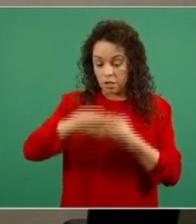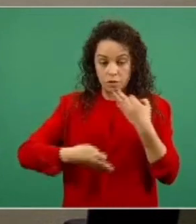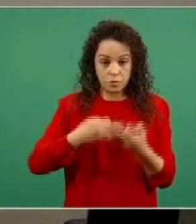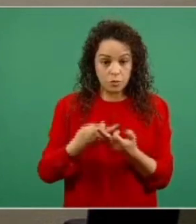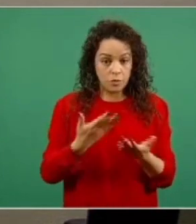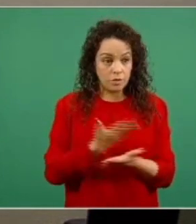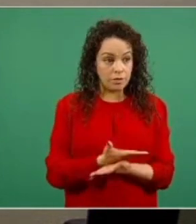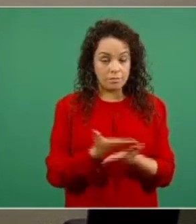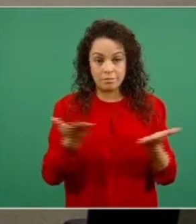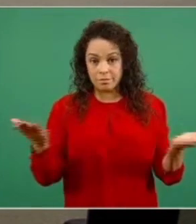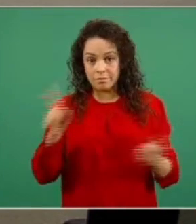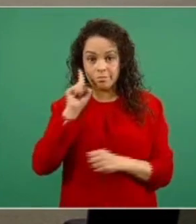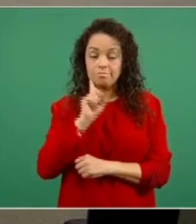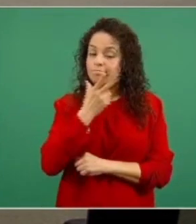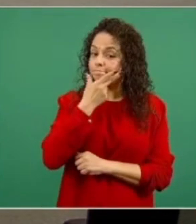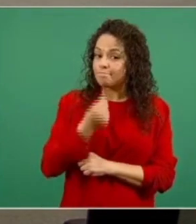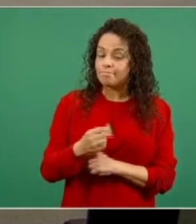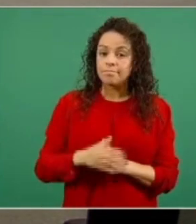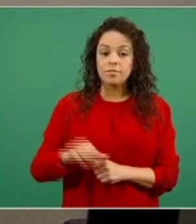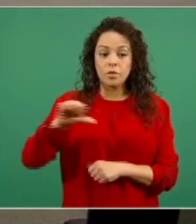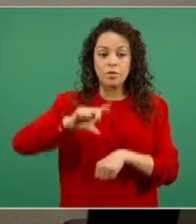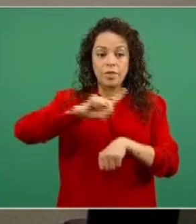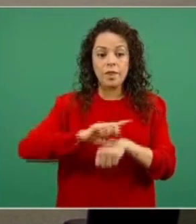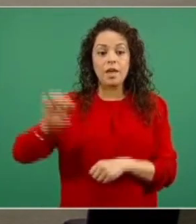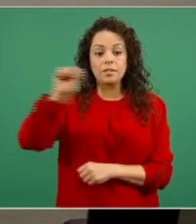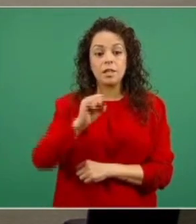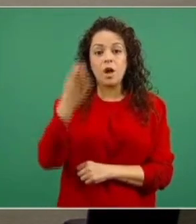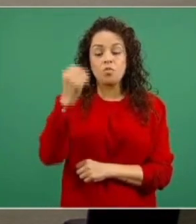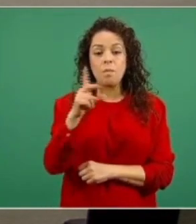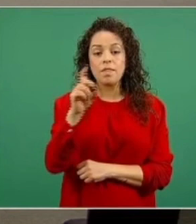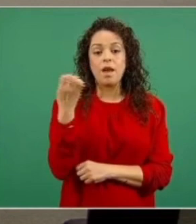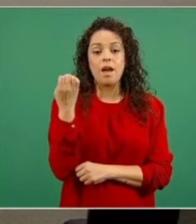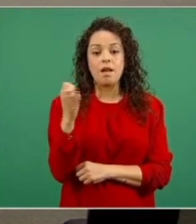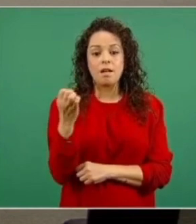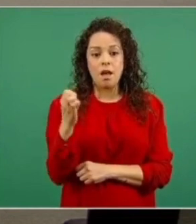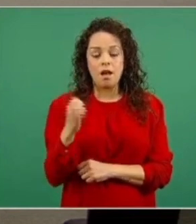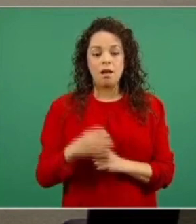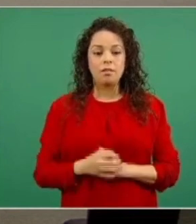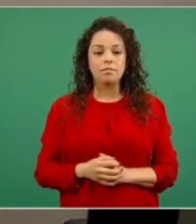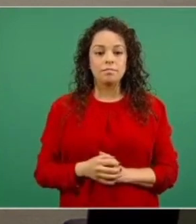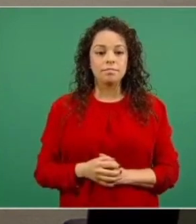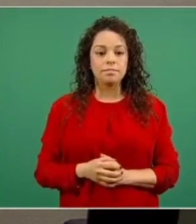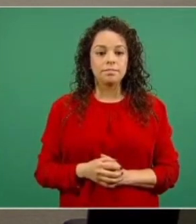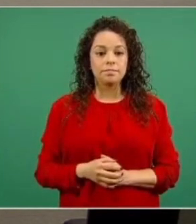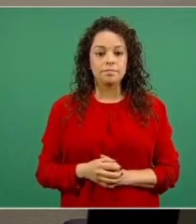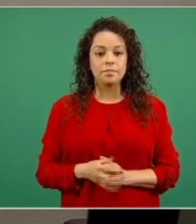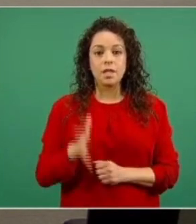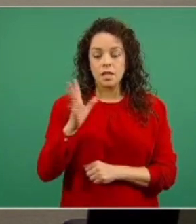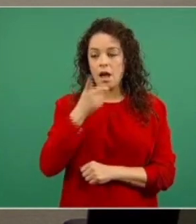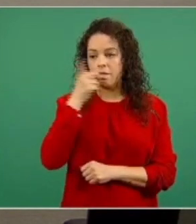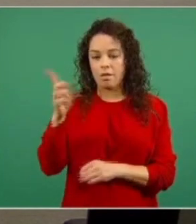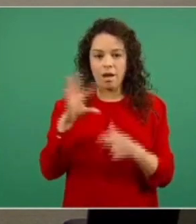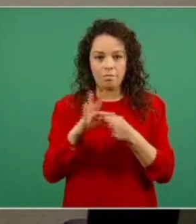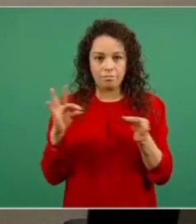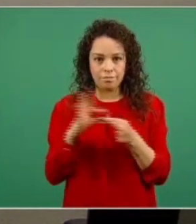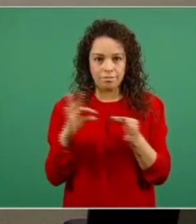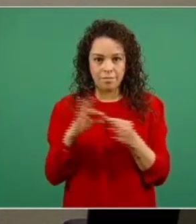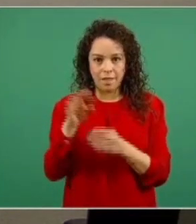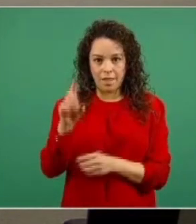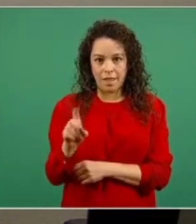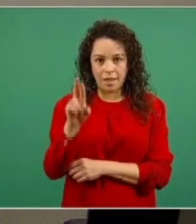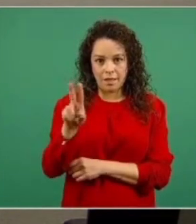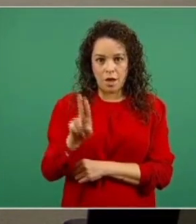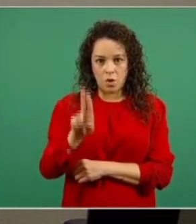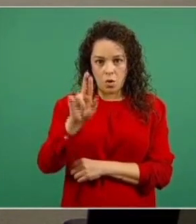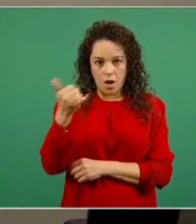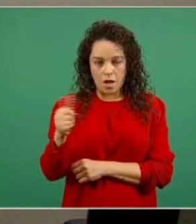todas y a todos este sábado 9 de enero. Como lo ha comentado el doctor Ruy